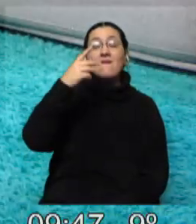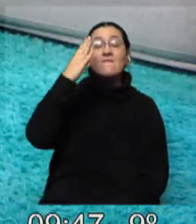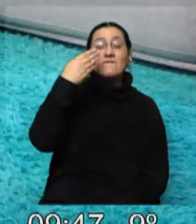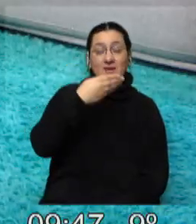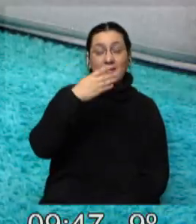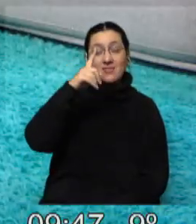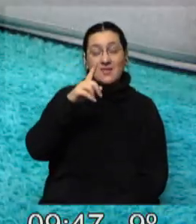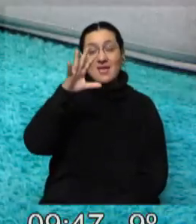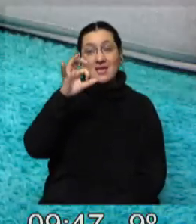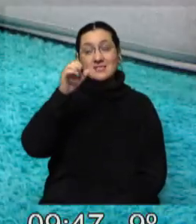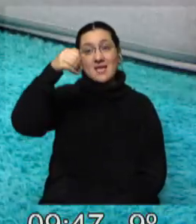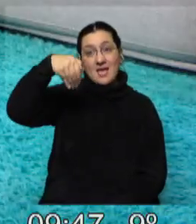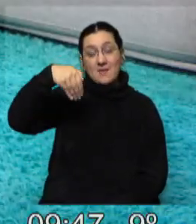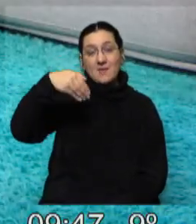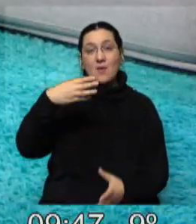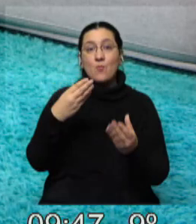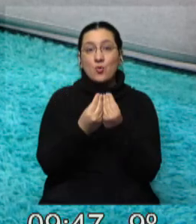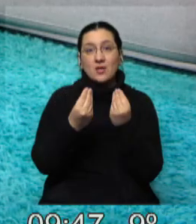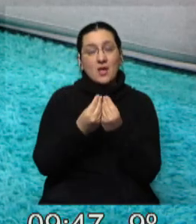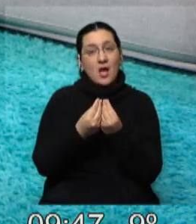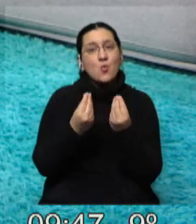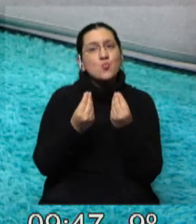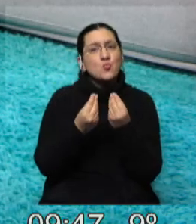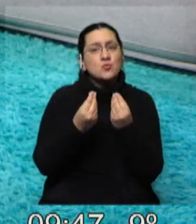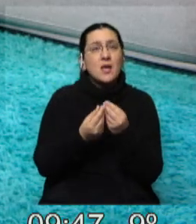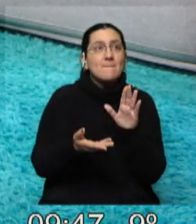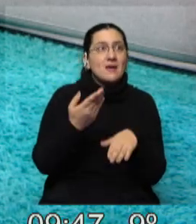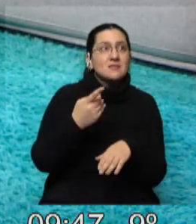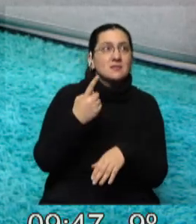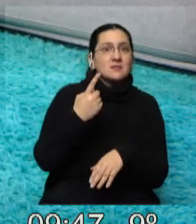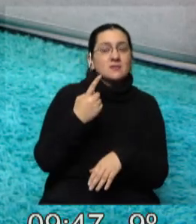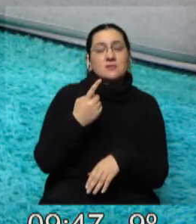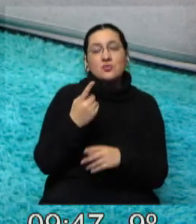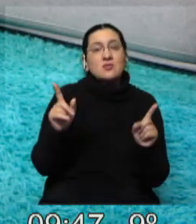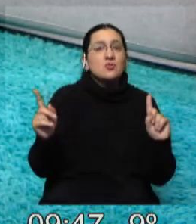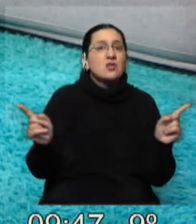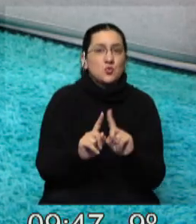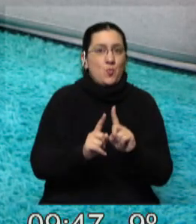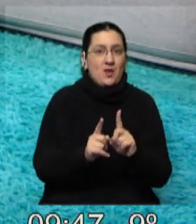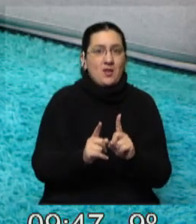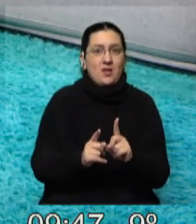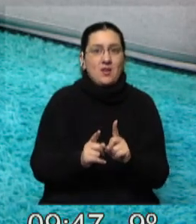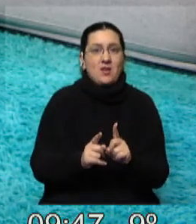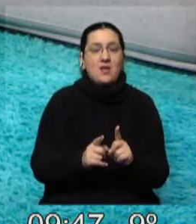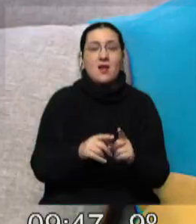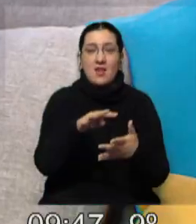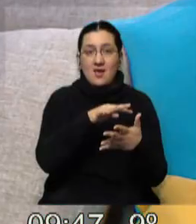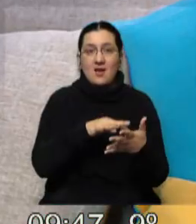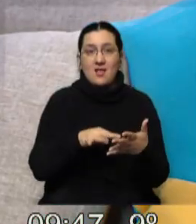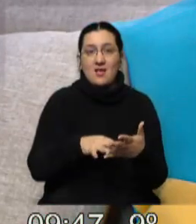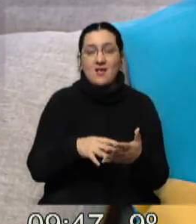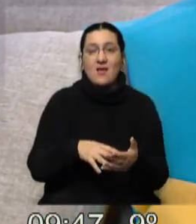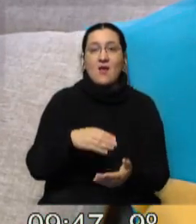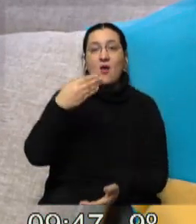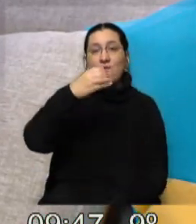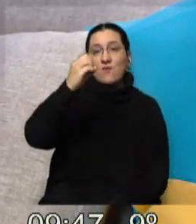BDSM, que es abreviada porque son más de una D, más de una S. Ah. A ver, léela. No, yo tenía